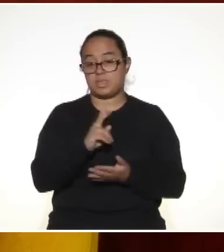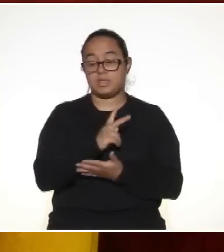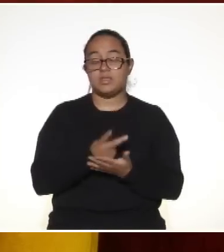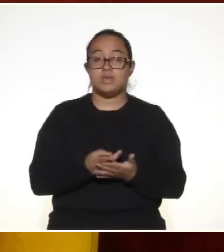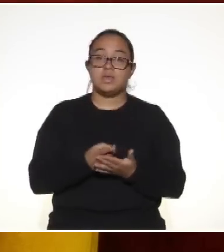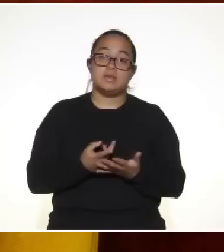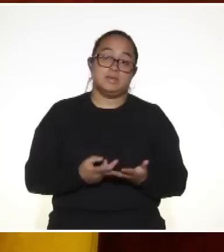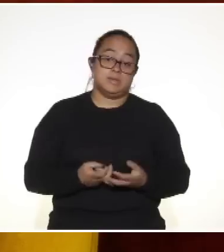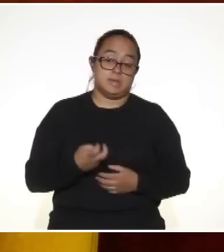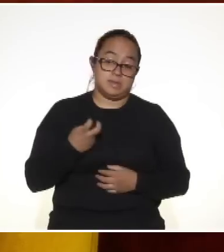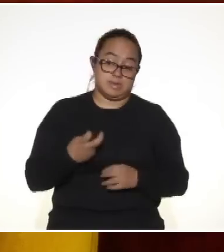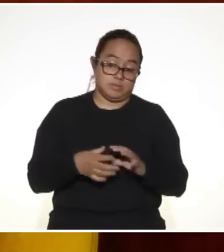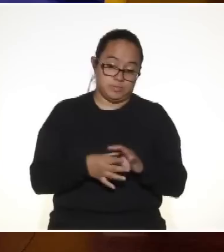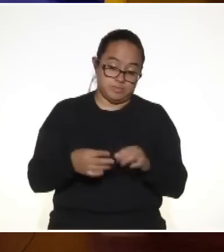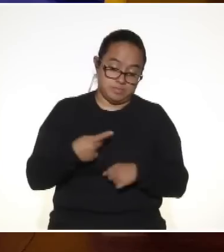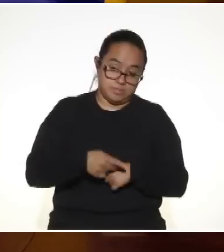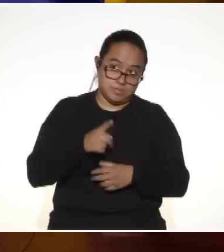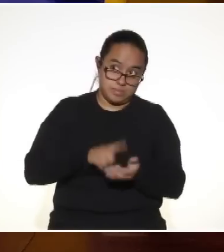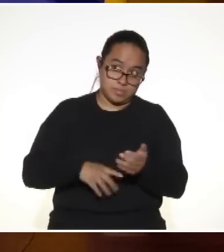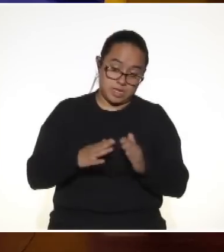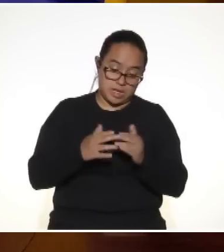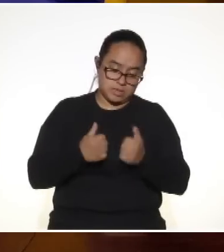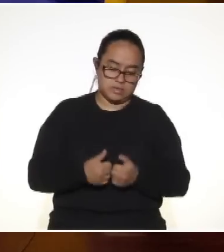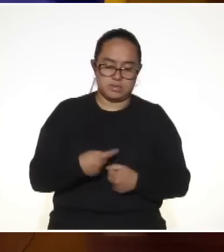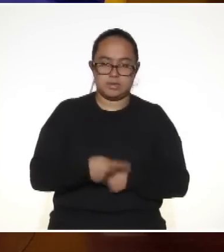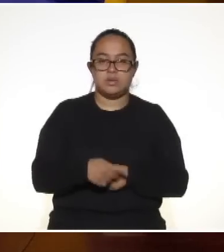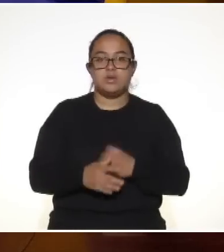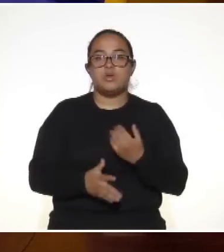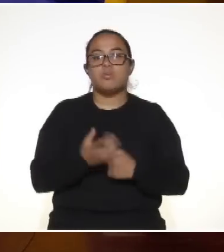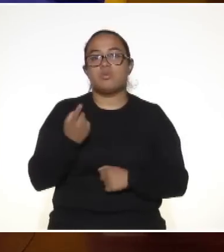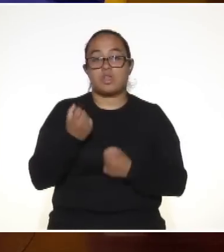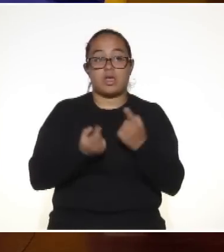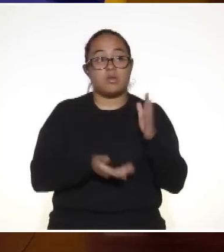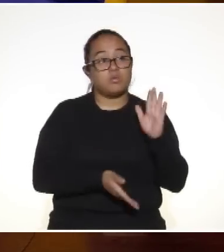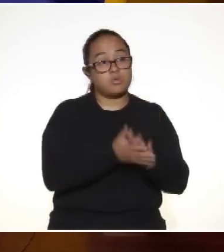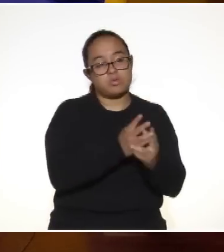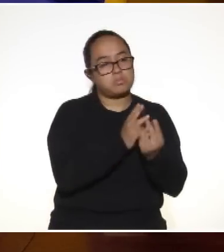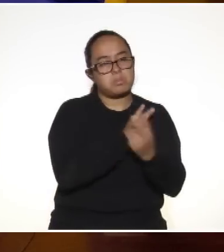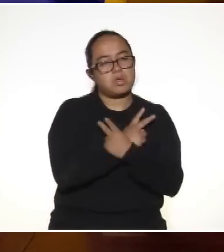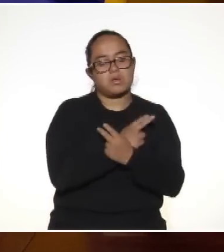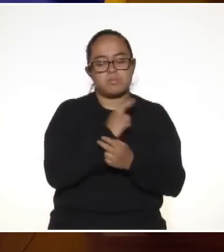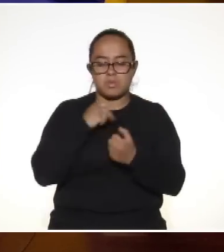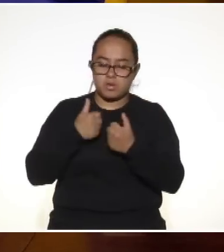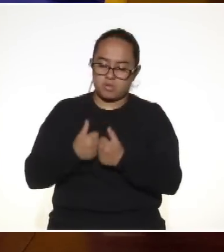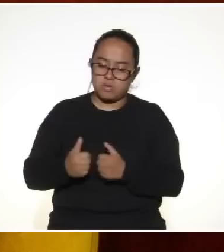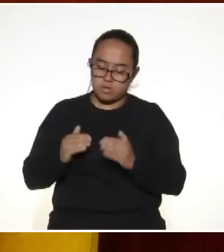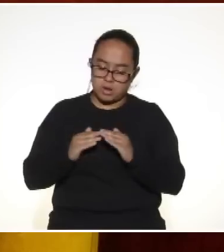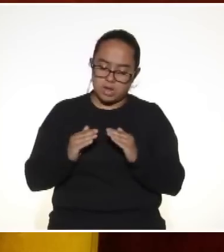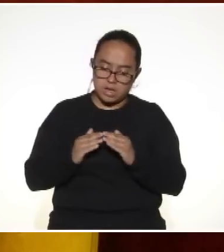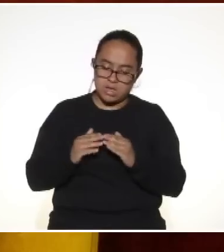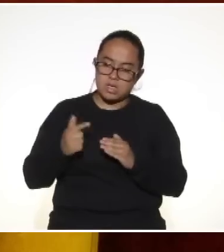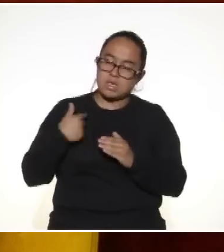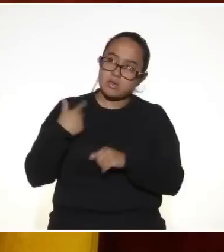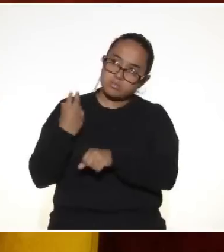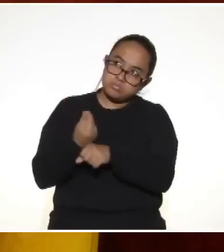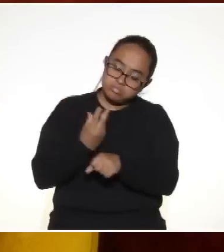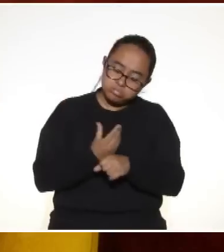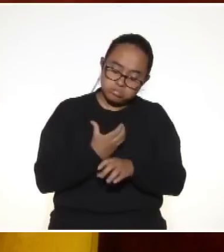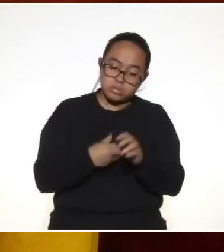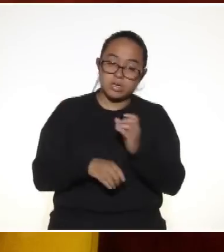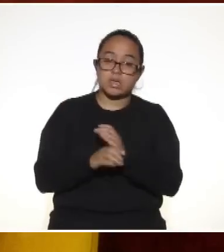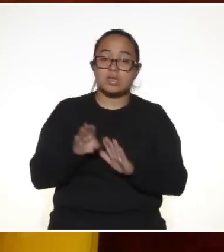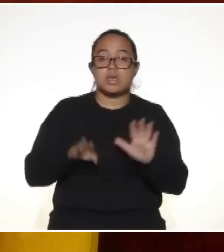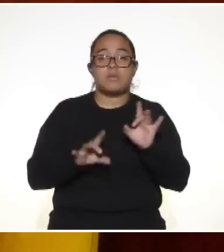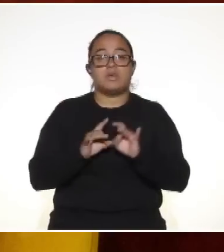por acá que bueno que hablan de los riesgos en casa porque muchos nos quedamos en casa y decidimos hacer trabajos de talacha y tenemos